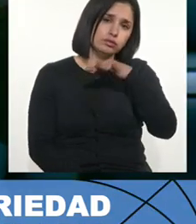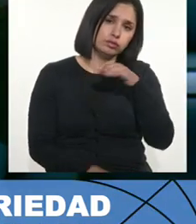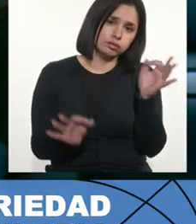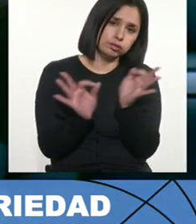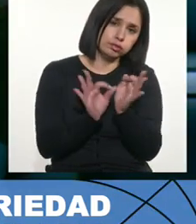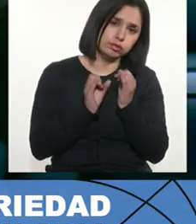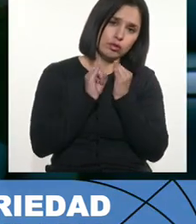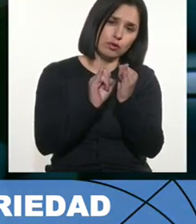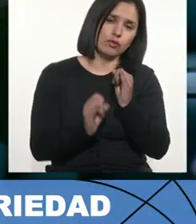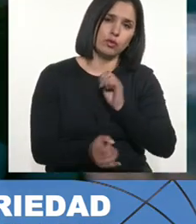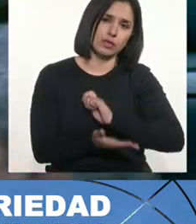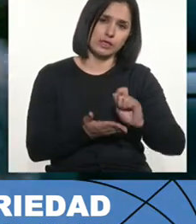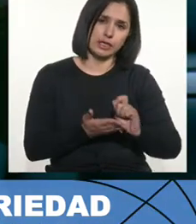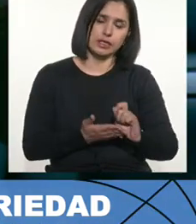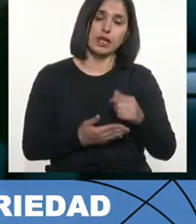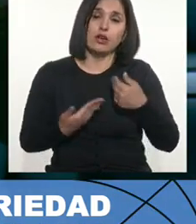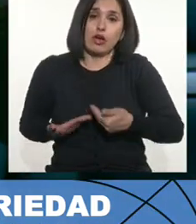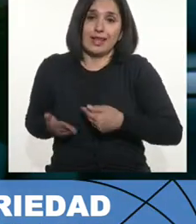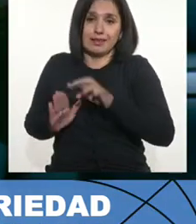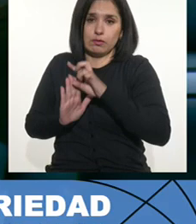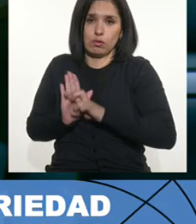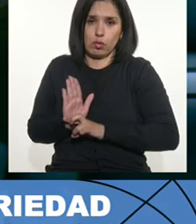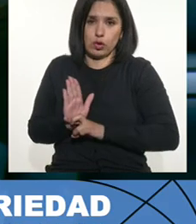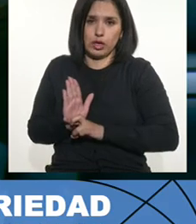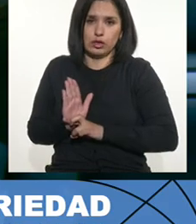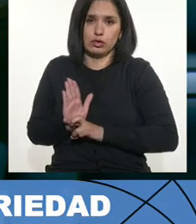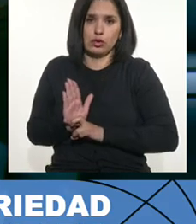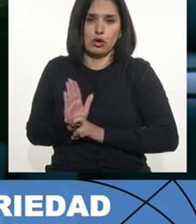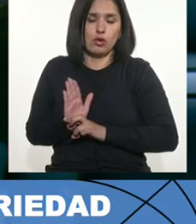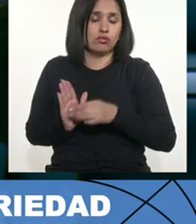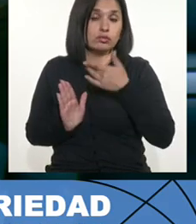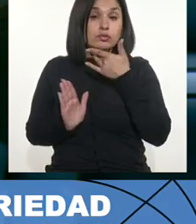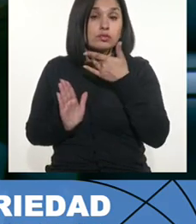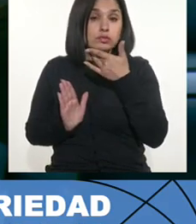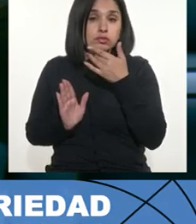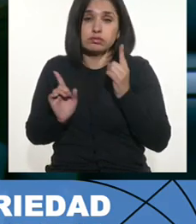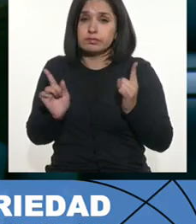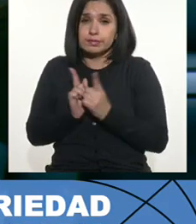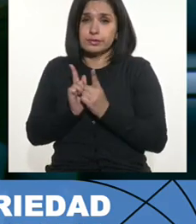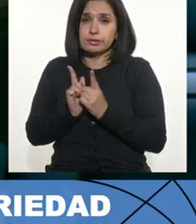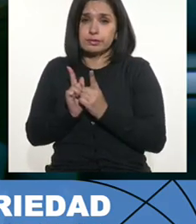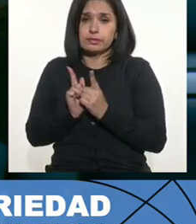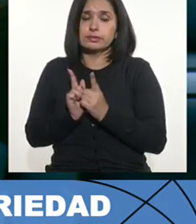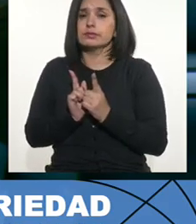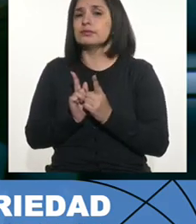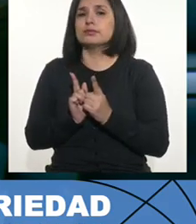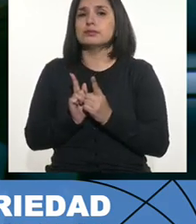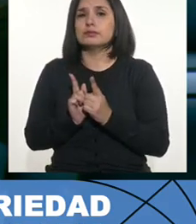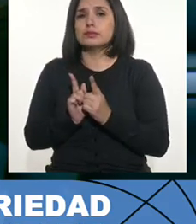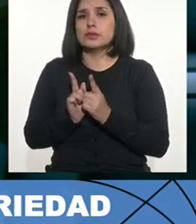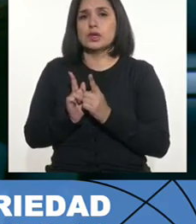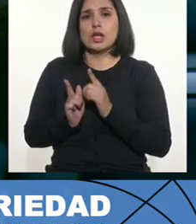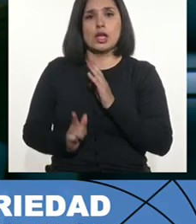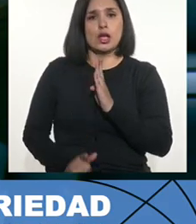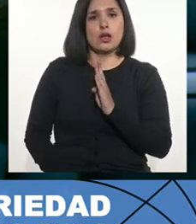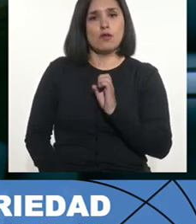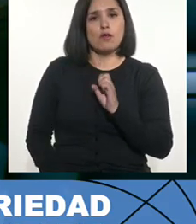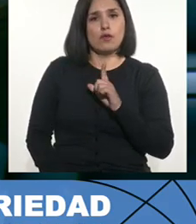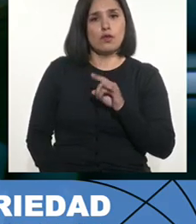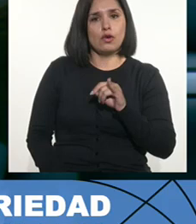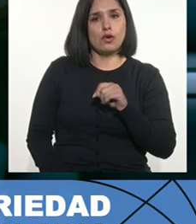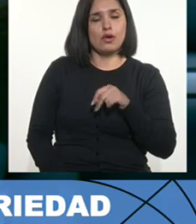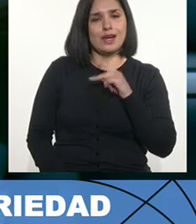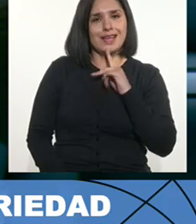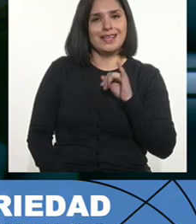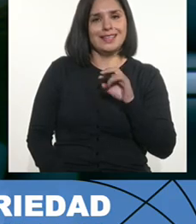informado es un proyecto muy simple muy acotado el político entonces 1.118